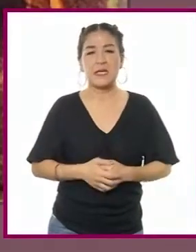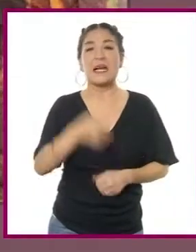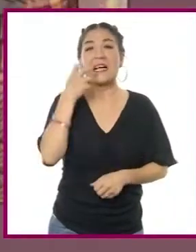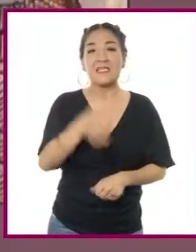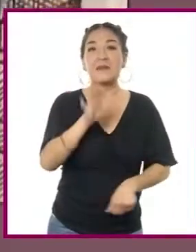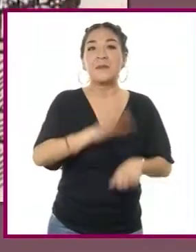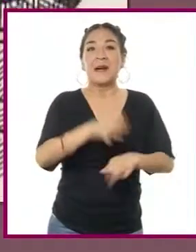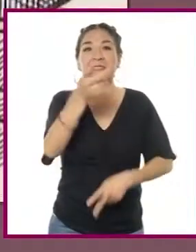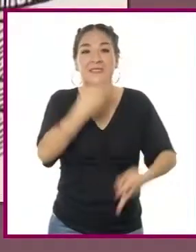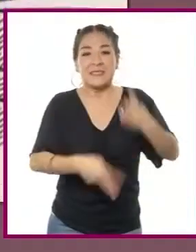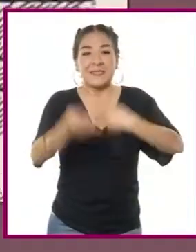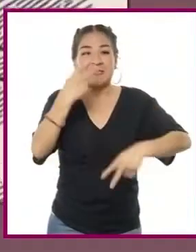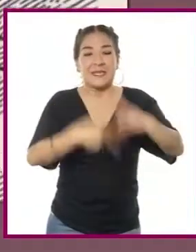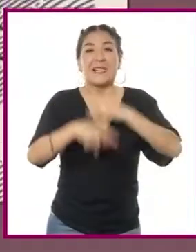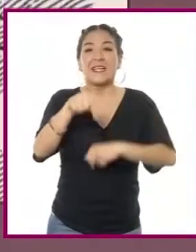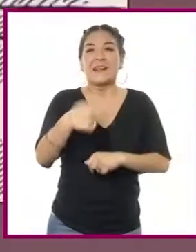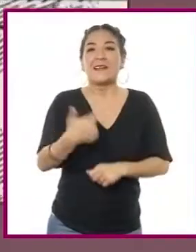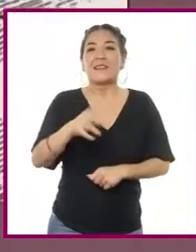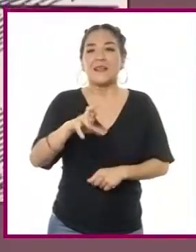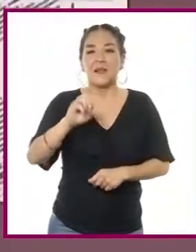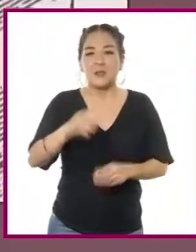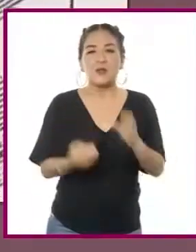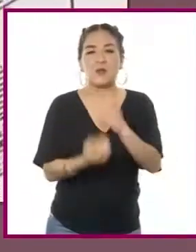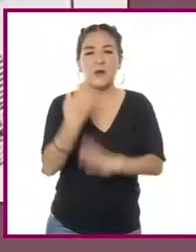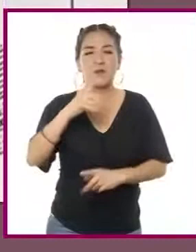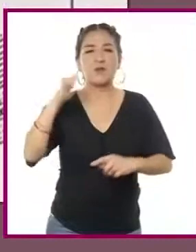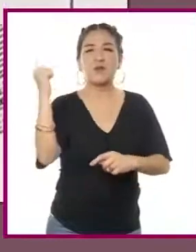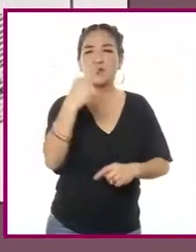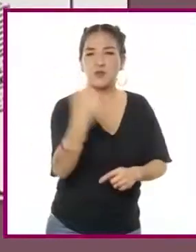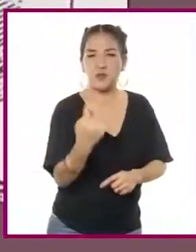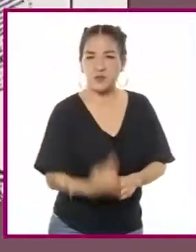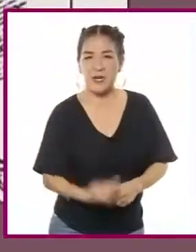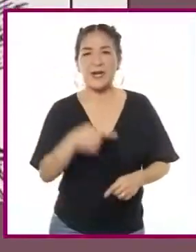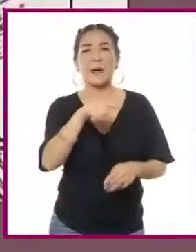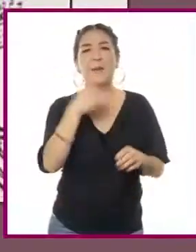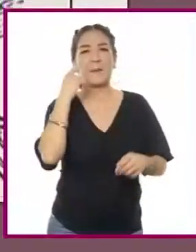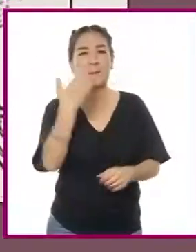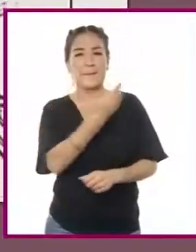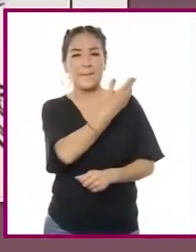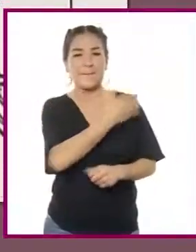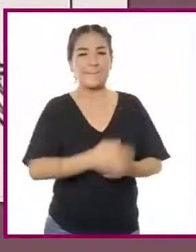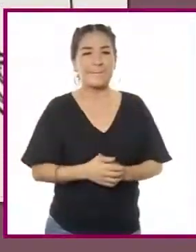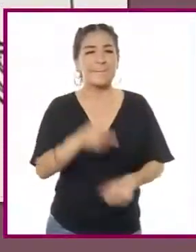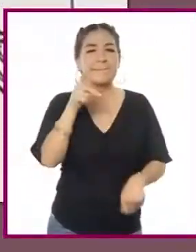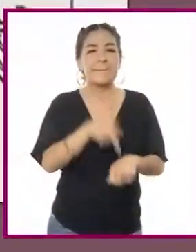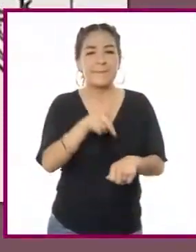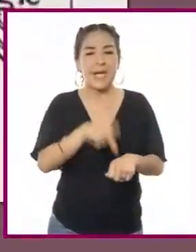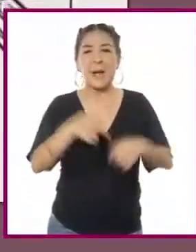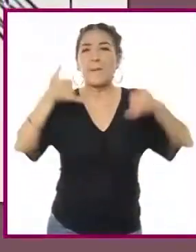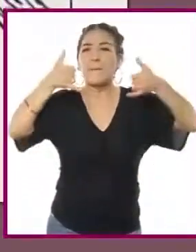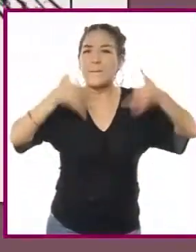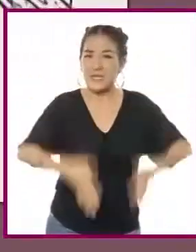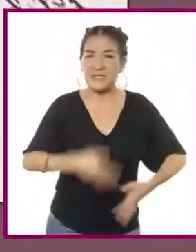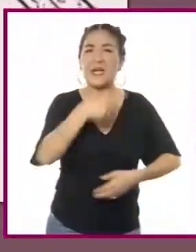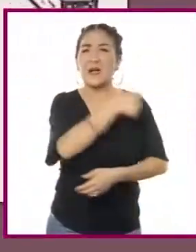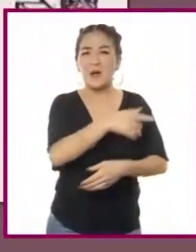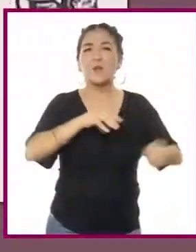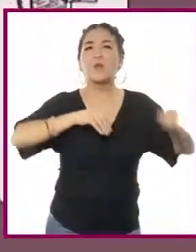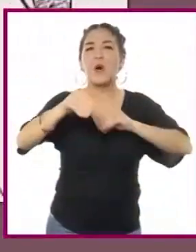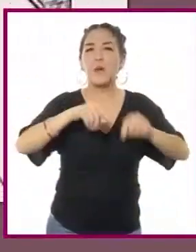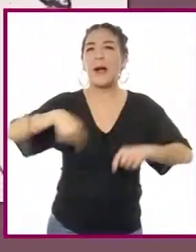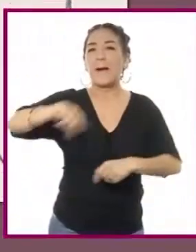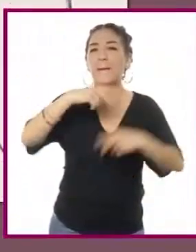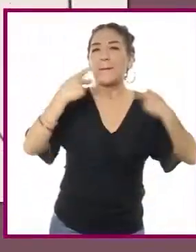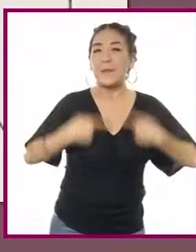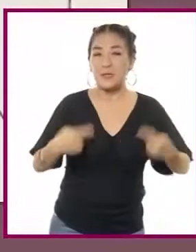del grano, se introdujeron los molinos de sangre o taonas, hechas con piedras grandes y pesadas, movidas por hombres